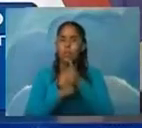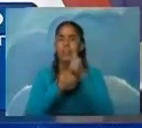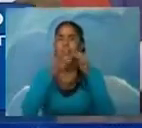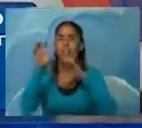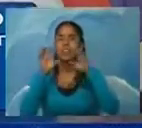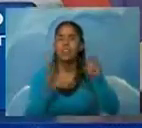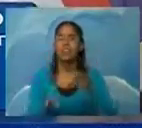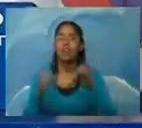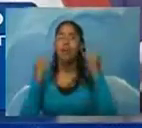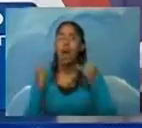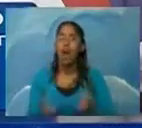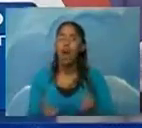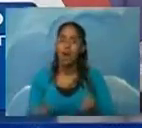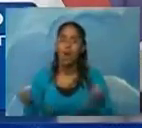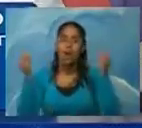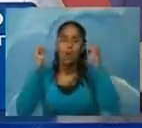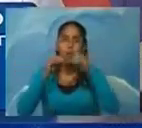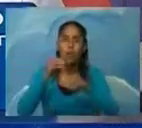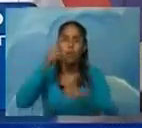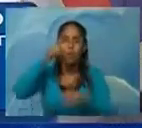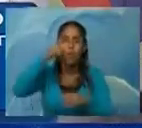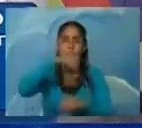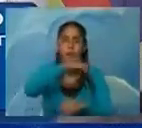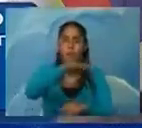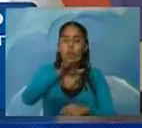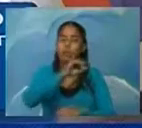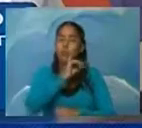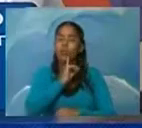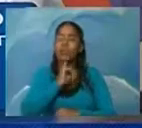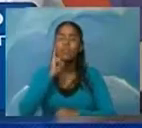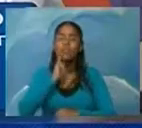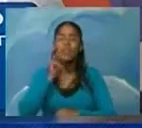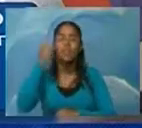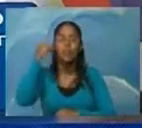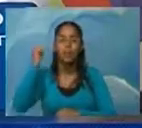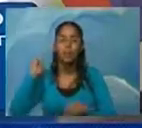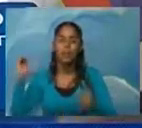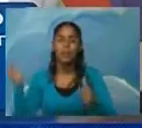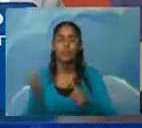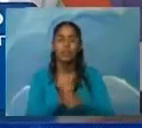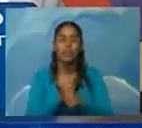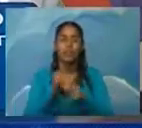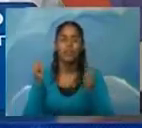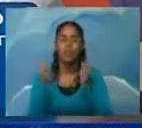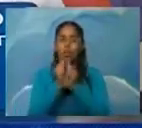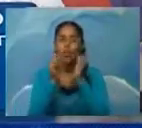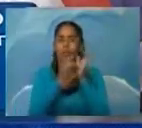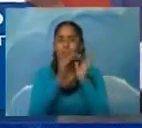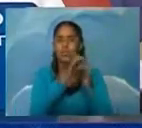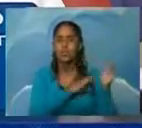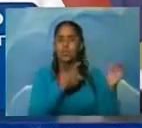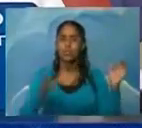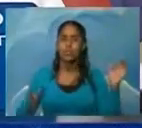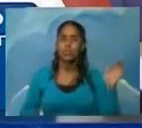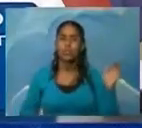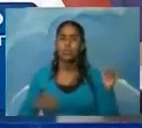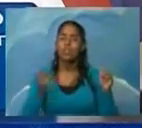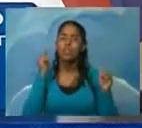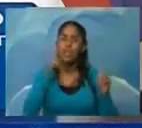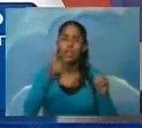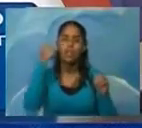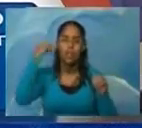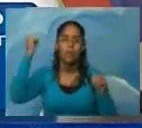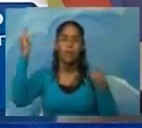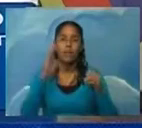naciones. Y ahora vuelvo a mi tierra para encontrarme Aleluya. Con el Mesías que está ya para venir. Esa